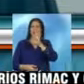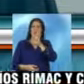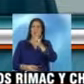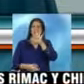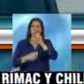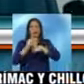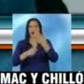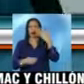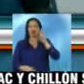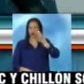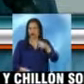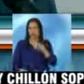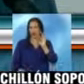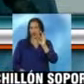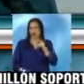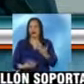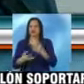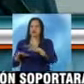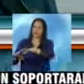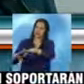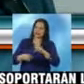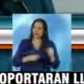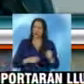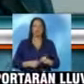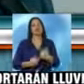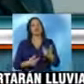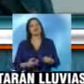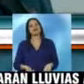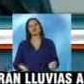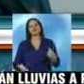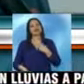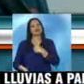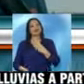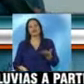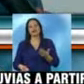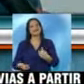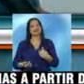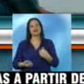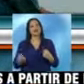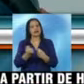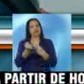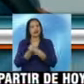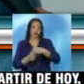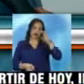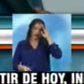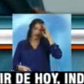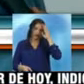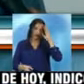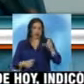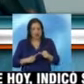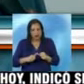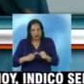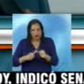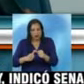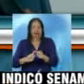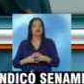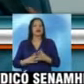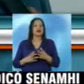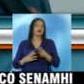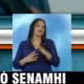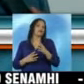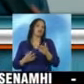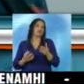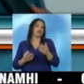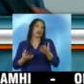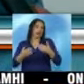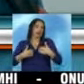En 2009, yo recuerdo. En el 2009, y lamentablemente no tuvimos el apoyo de la policía para mantener el estatus de haber recuperado esta playa para el público